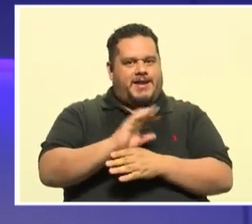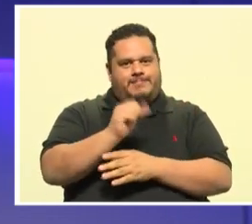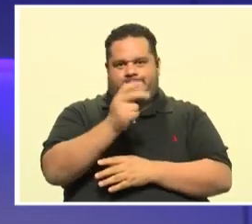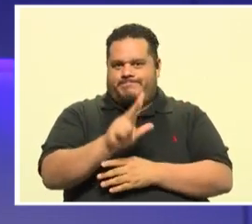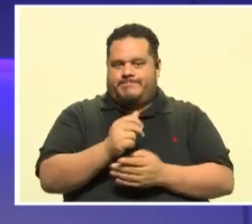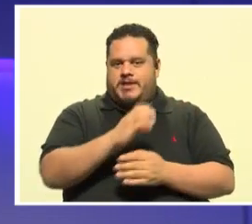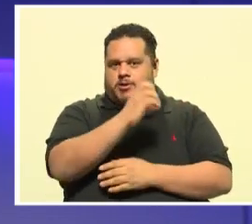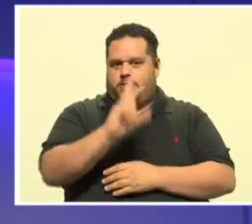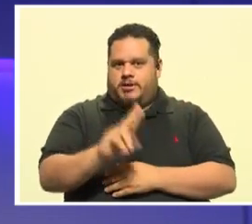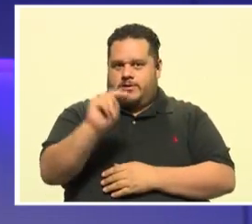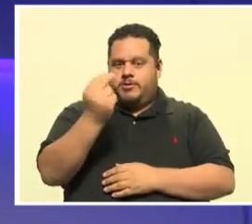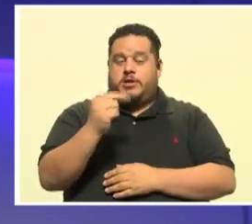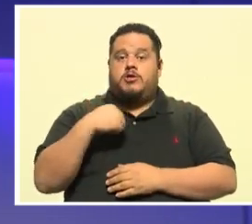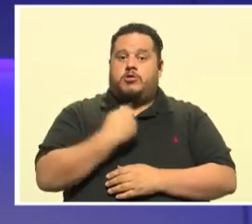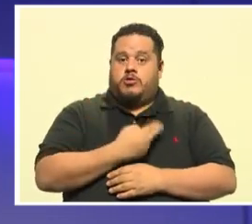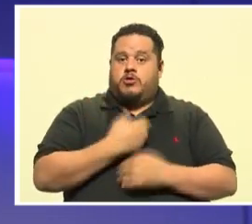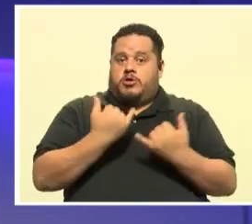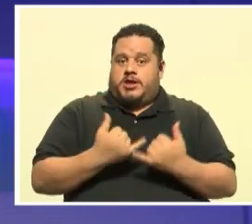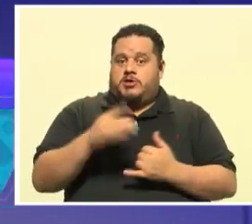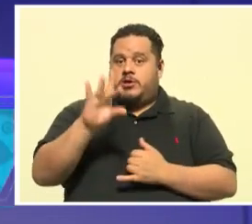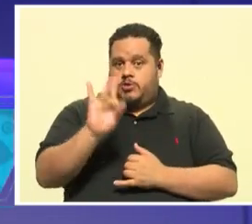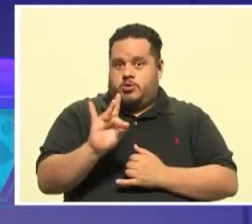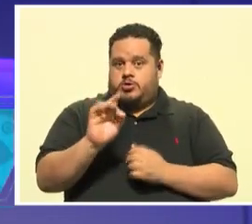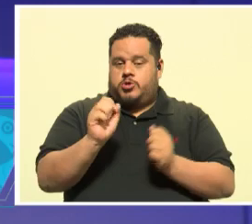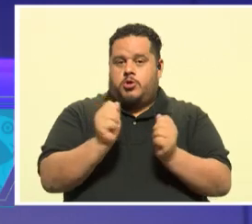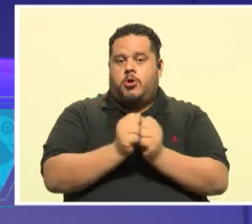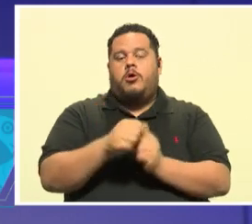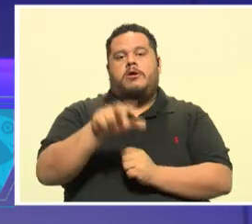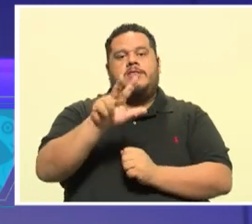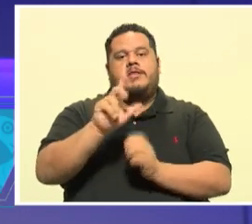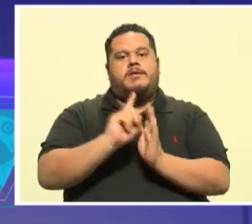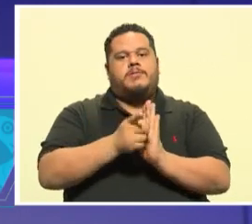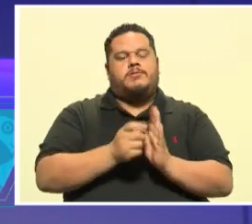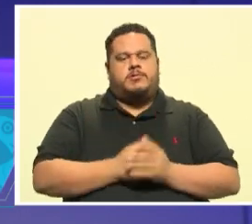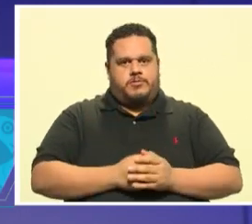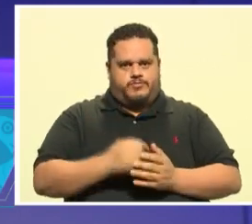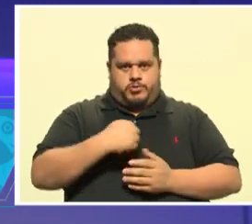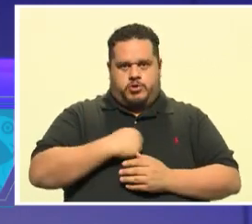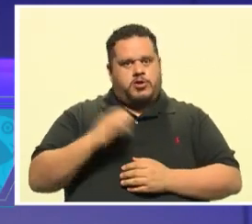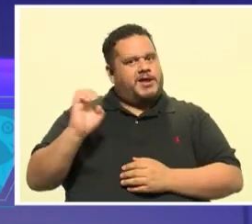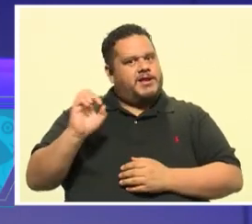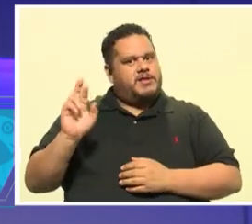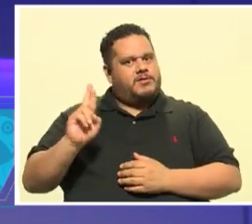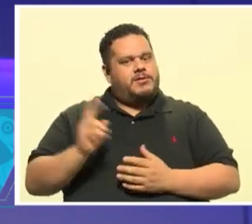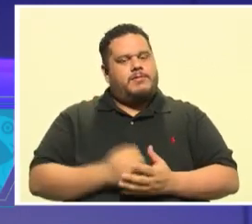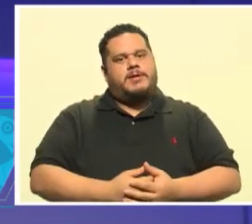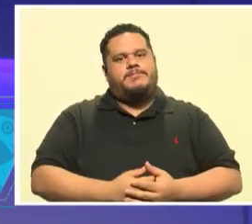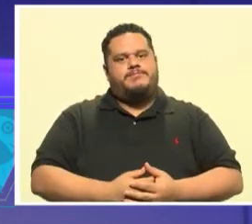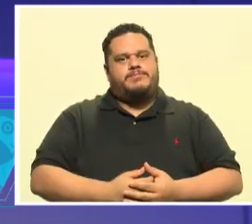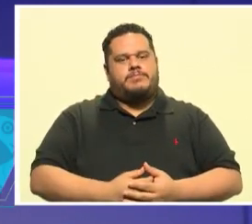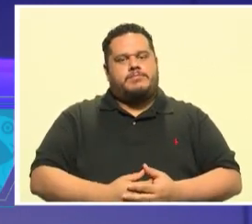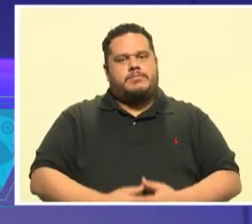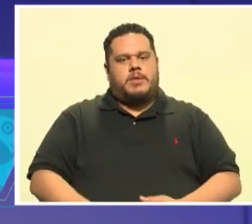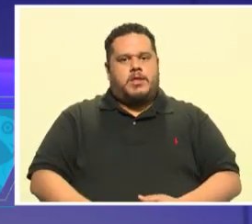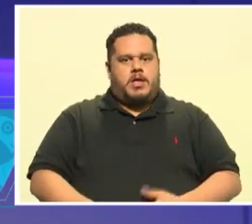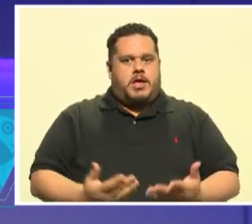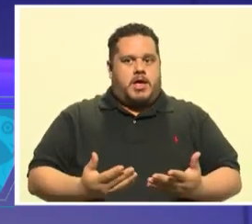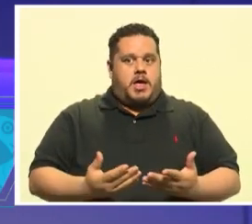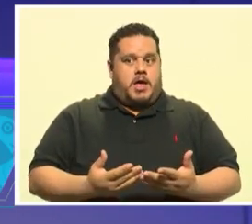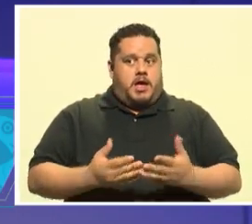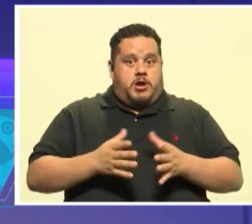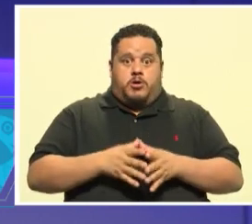Buenas noches, gracias por continuar conectados a la señal de Costa Rica Noticias. Estamos en vivo a las 8 de la